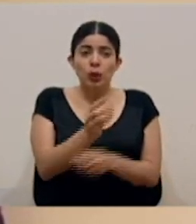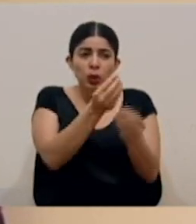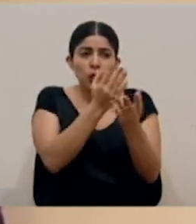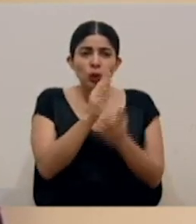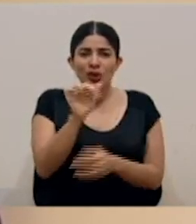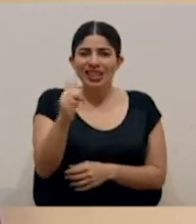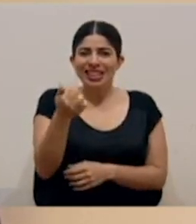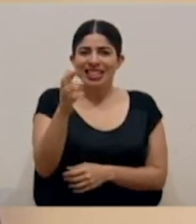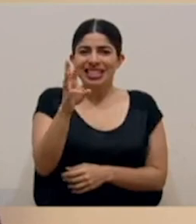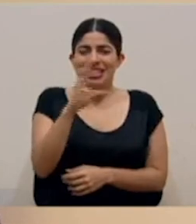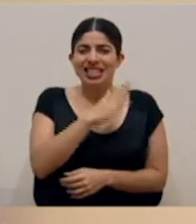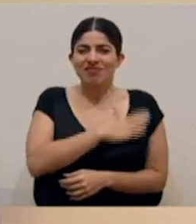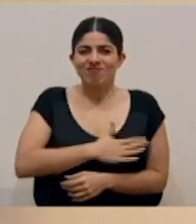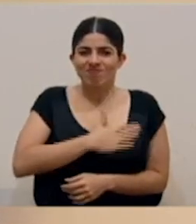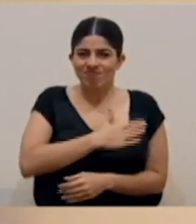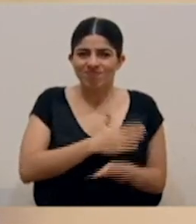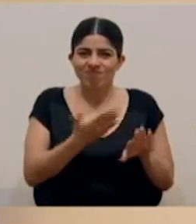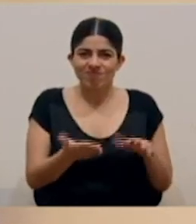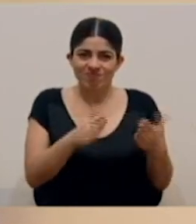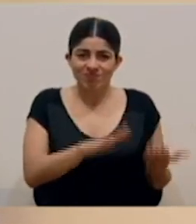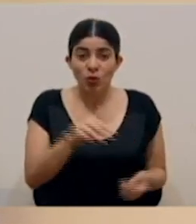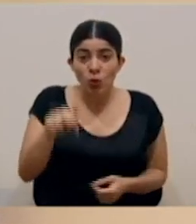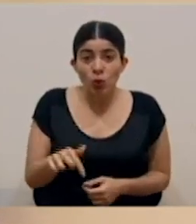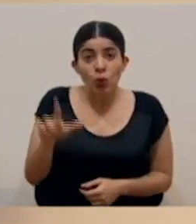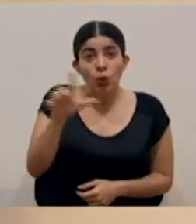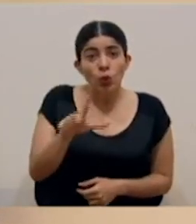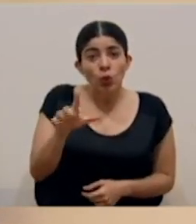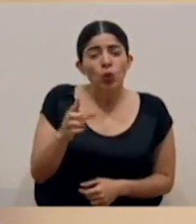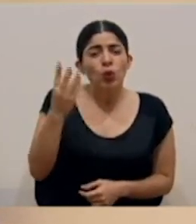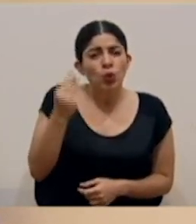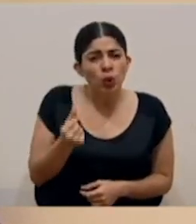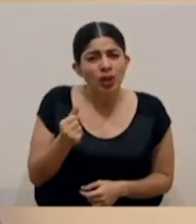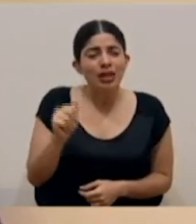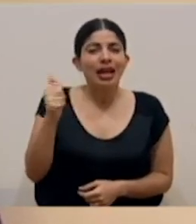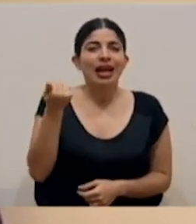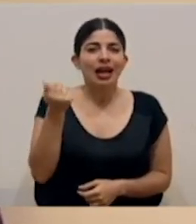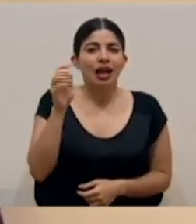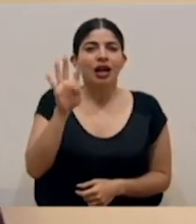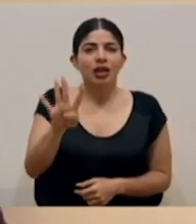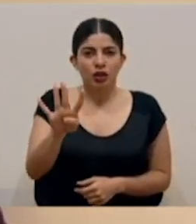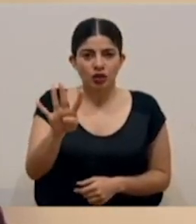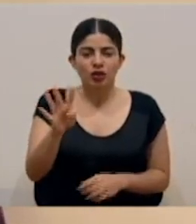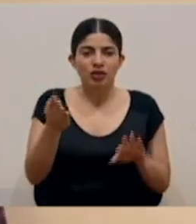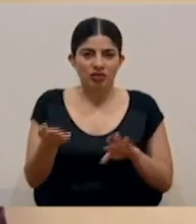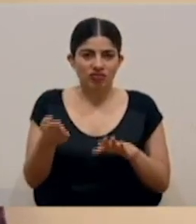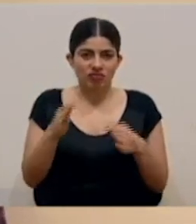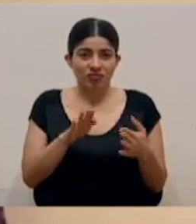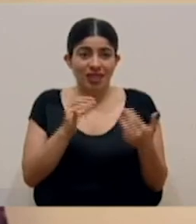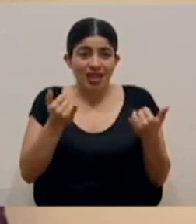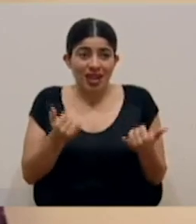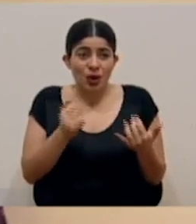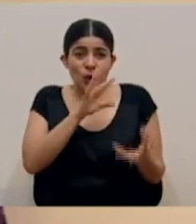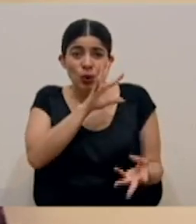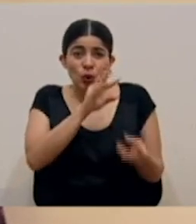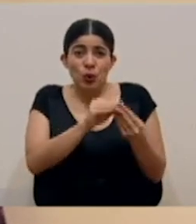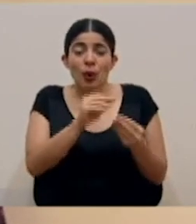16 lamentables fallecimientos y hoy lunes se reportan 14, llegando a un total